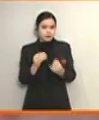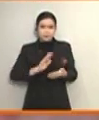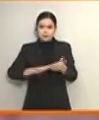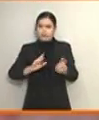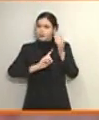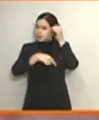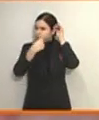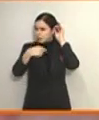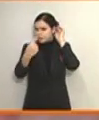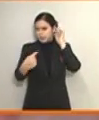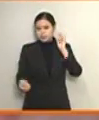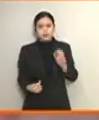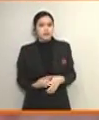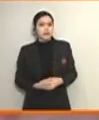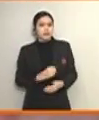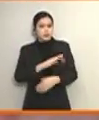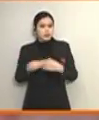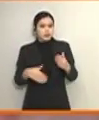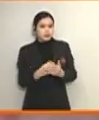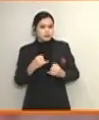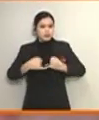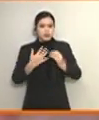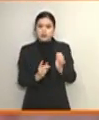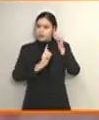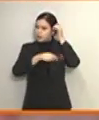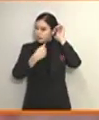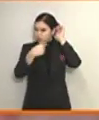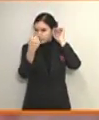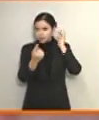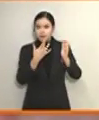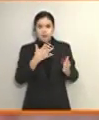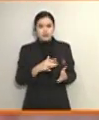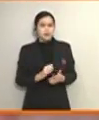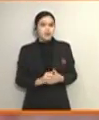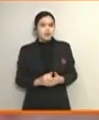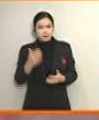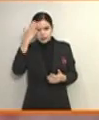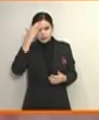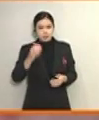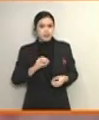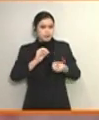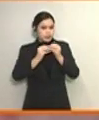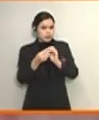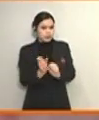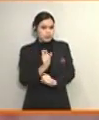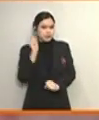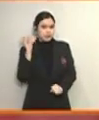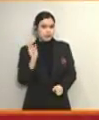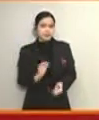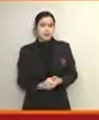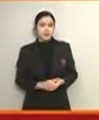que invertiste para la diaria. Y para todos nuestros jugadores de más uno, suerte. Conoceremos el número afortunado.